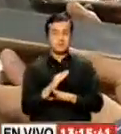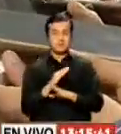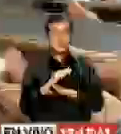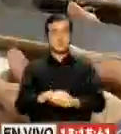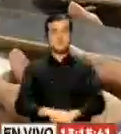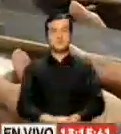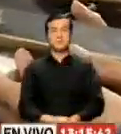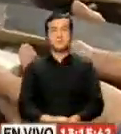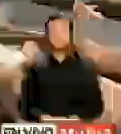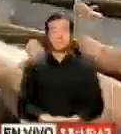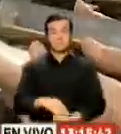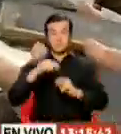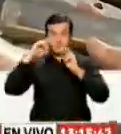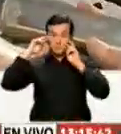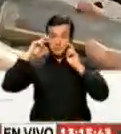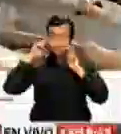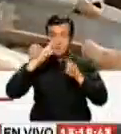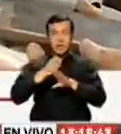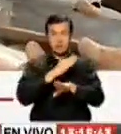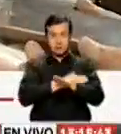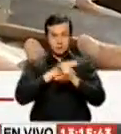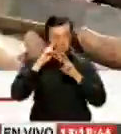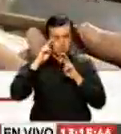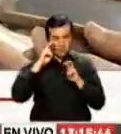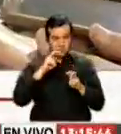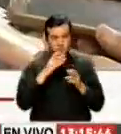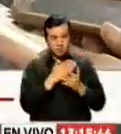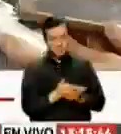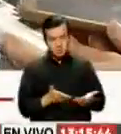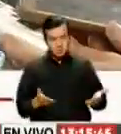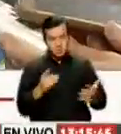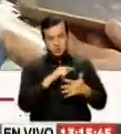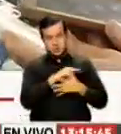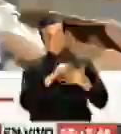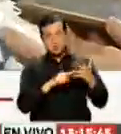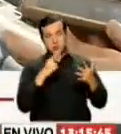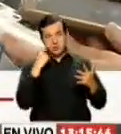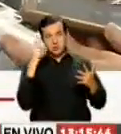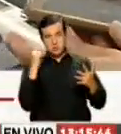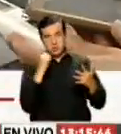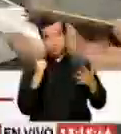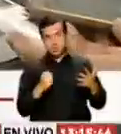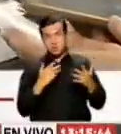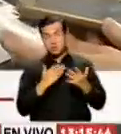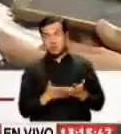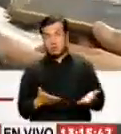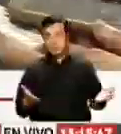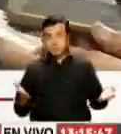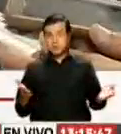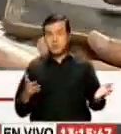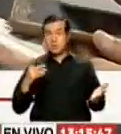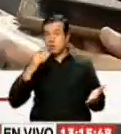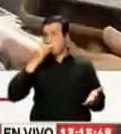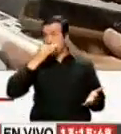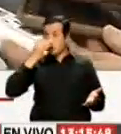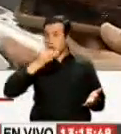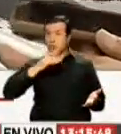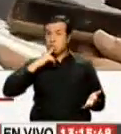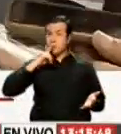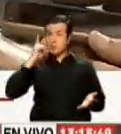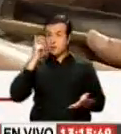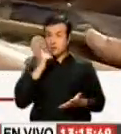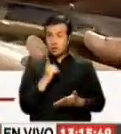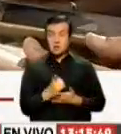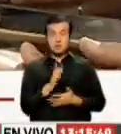esa investigación previa aparecen indicios de que realmente han